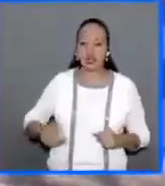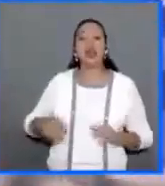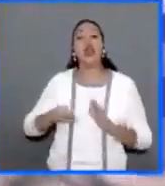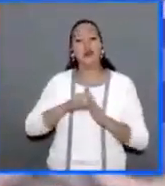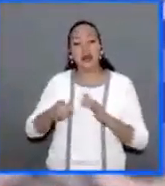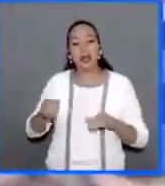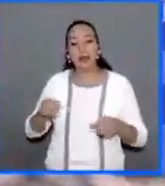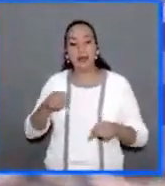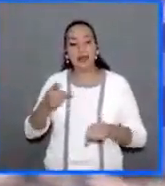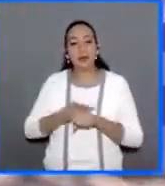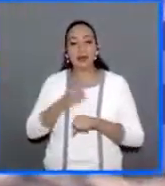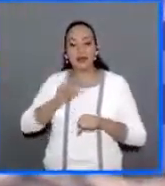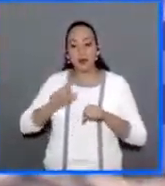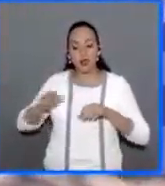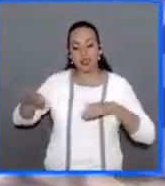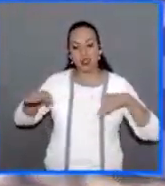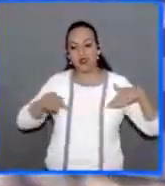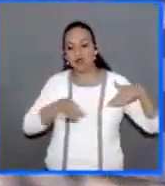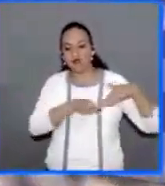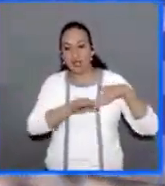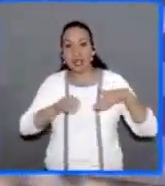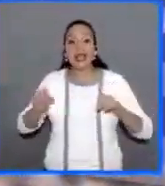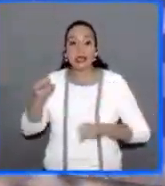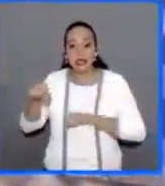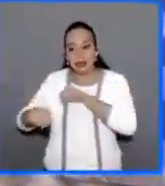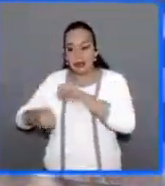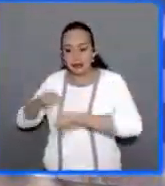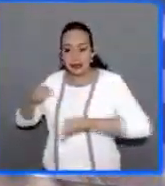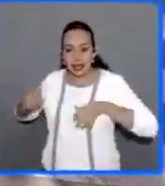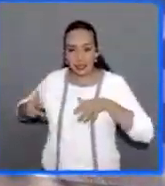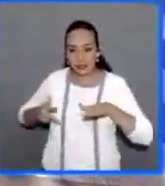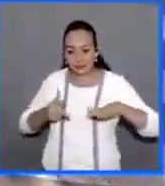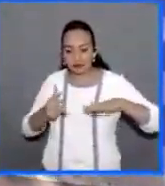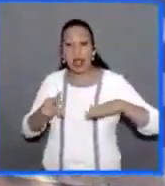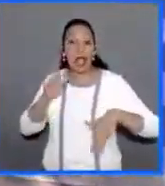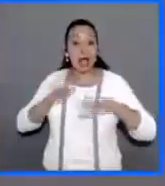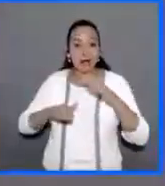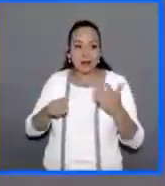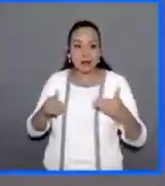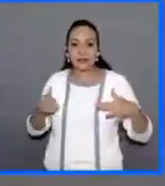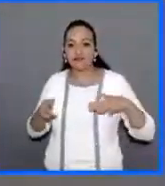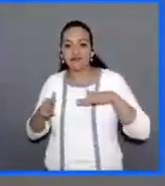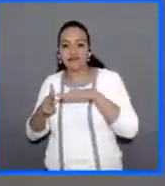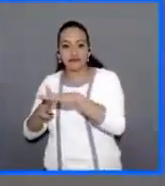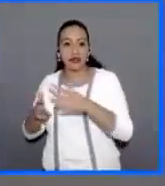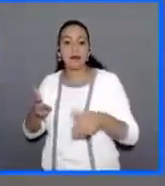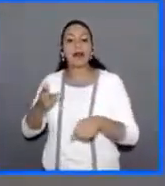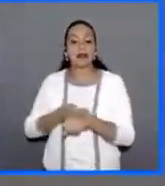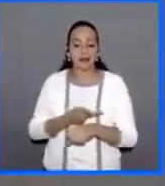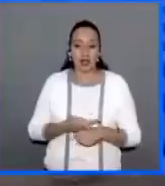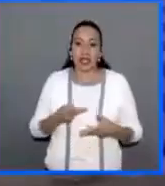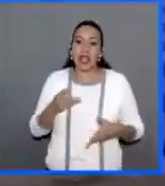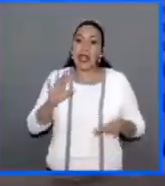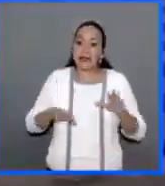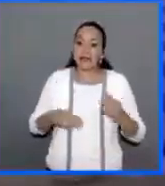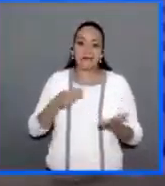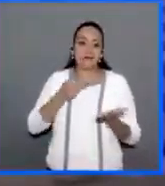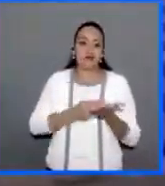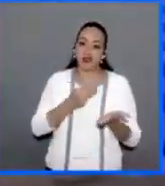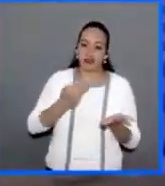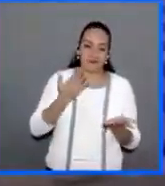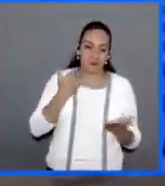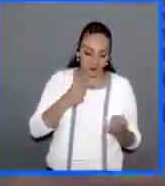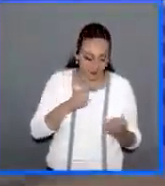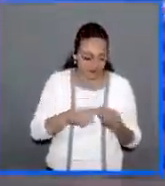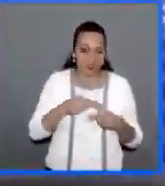bicicleta. Se mencionó que la falta de educación vial, la impunidad ante las infracciones y la escasa regulación vial contribuyen